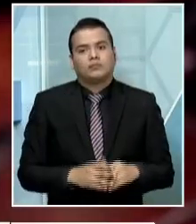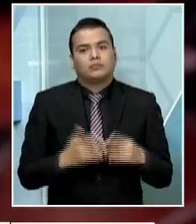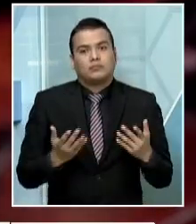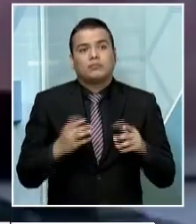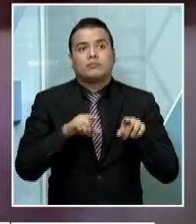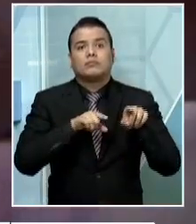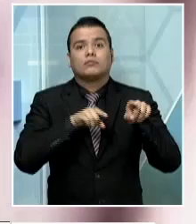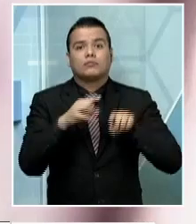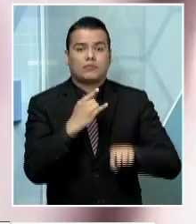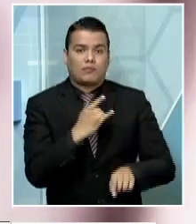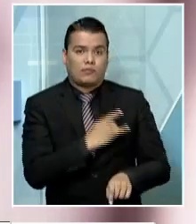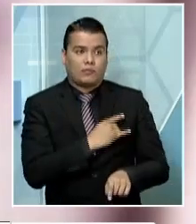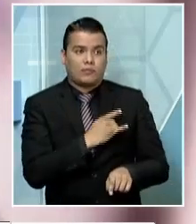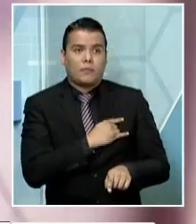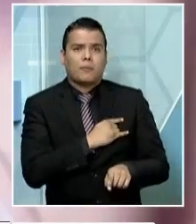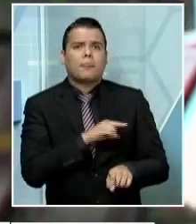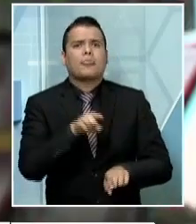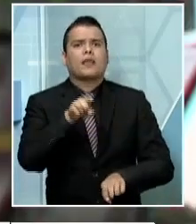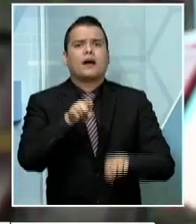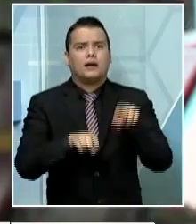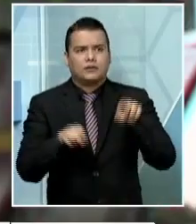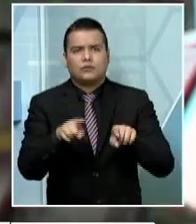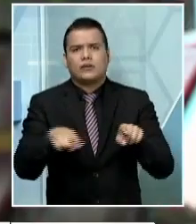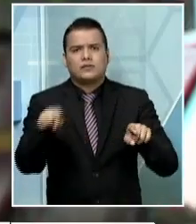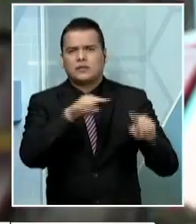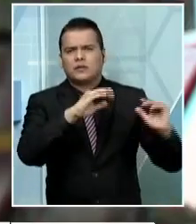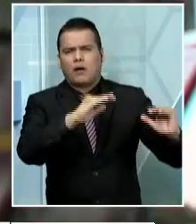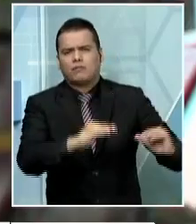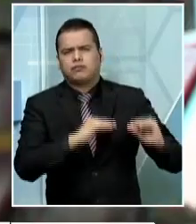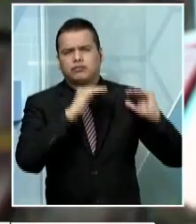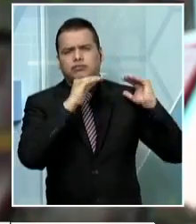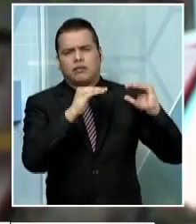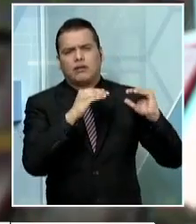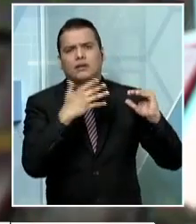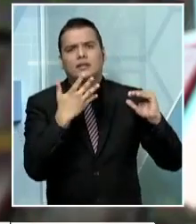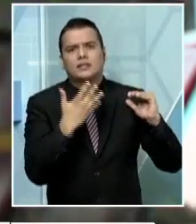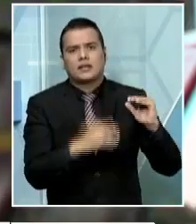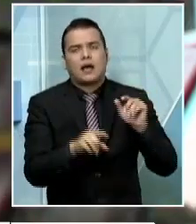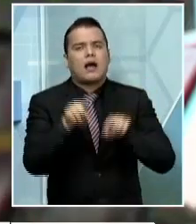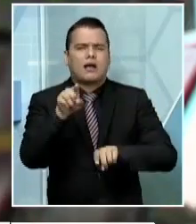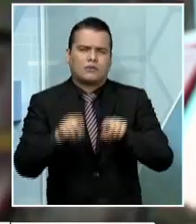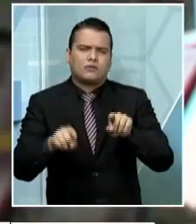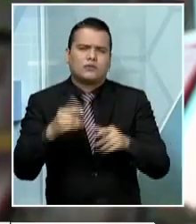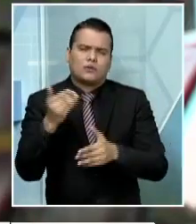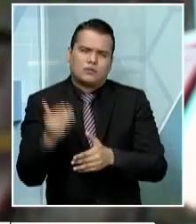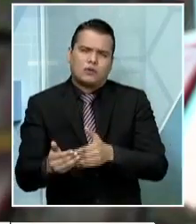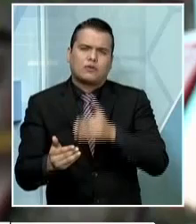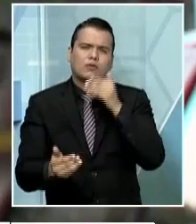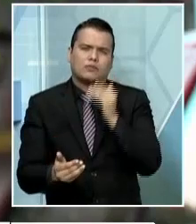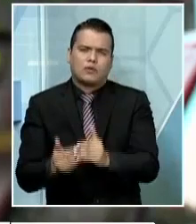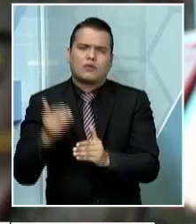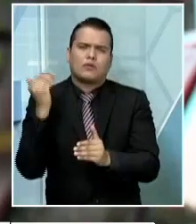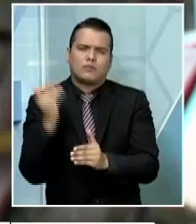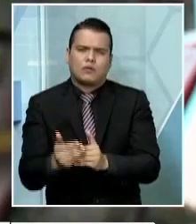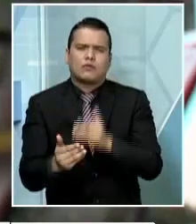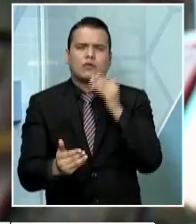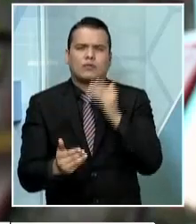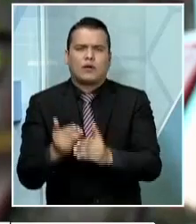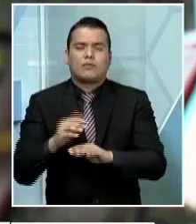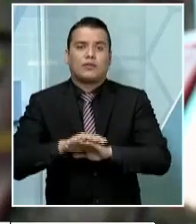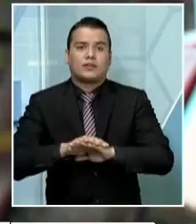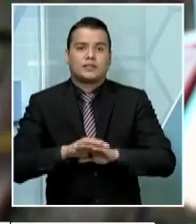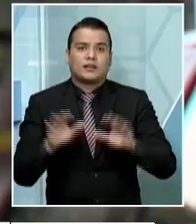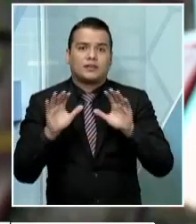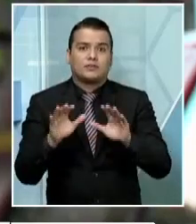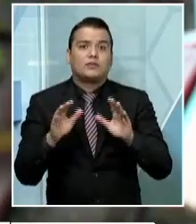instituciones de educación superior mucho más abocadas a la virtualidad. Este año logramos lanzar un